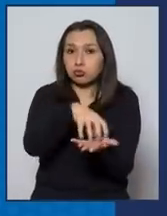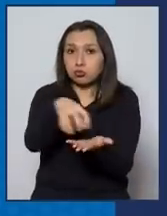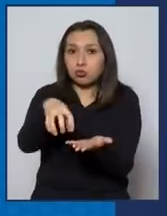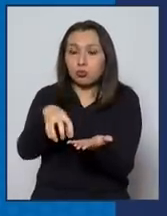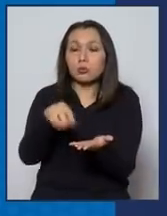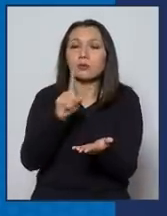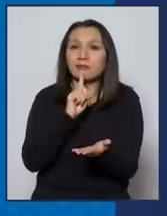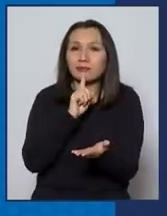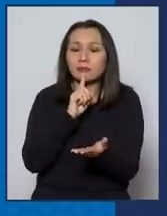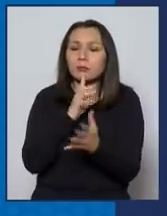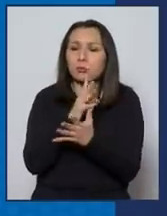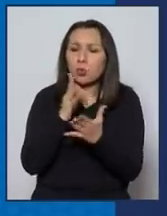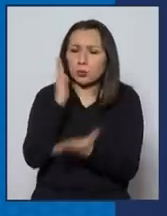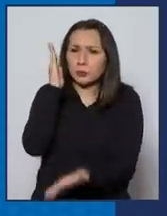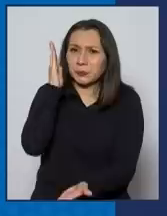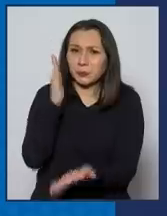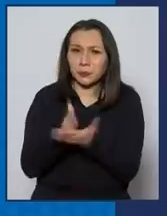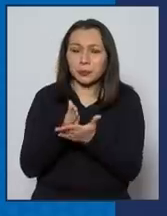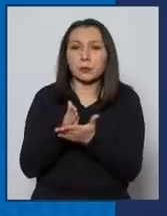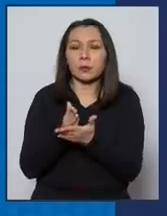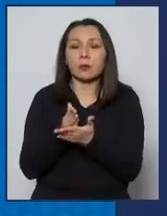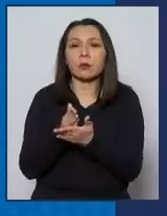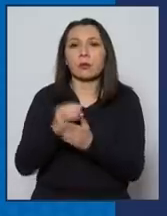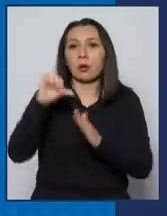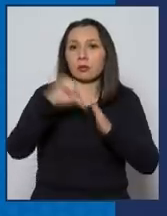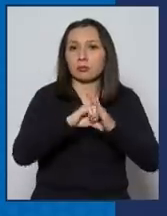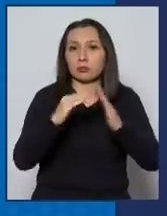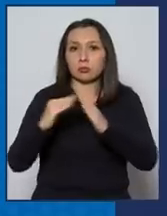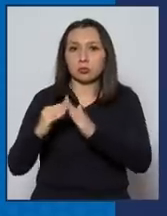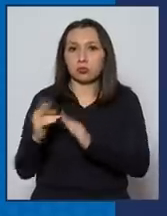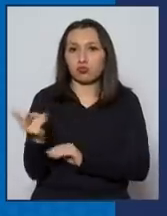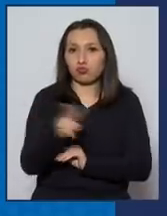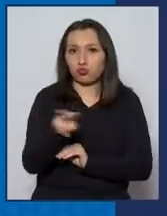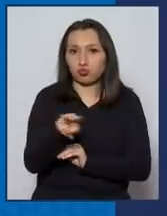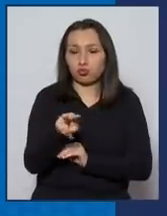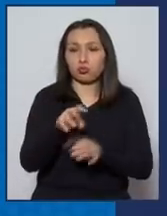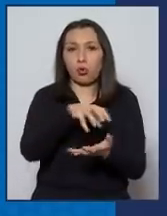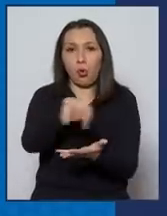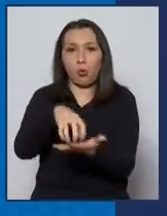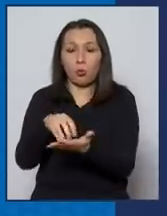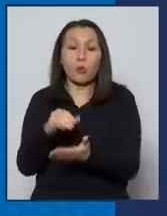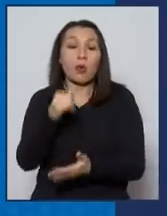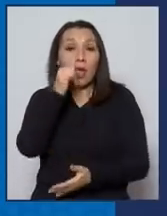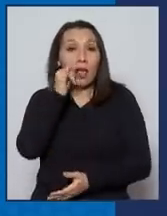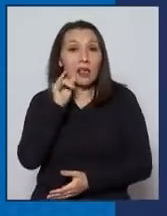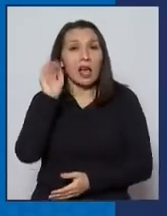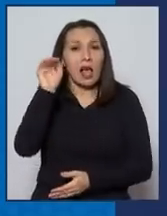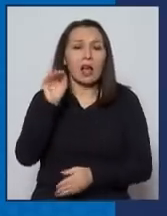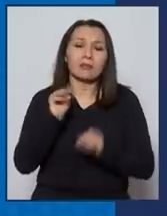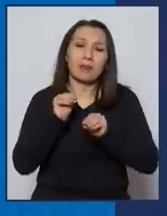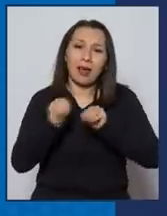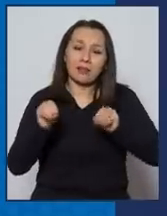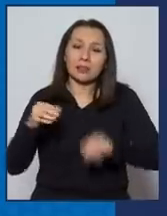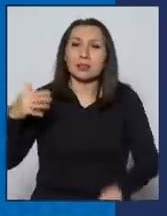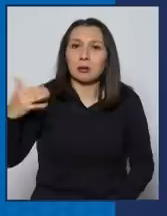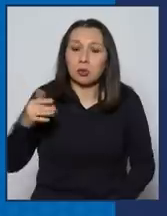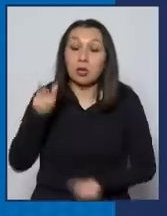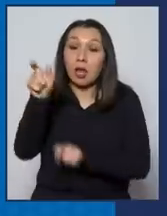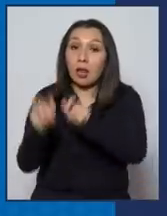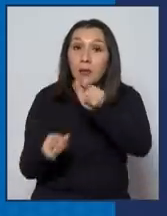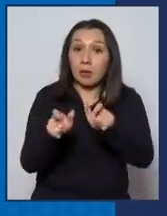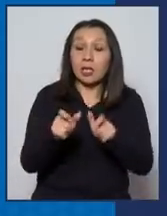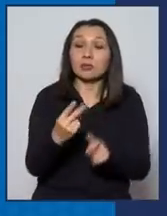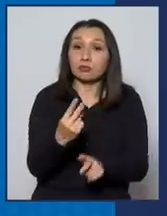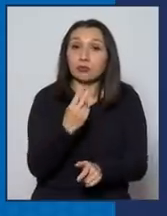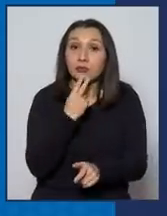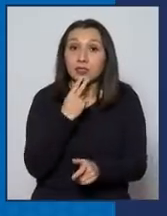también tenemos medidas muy estrictas como cuarentena en ambas comunas. Por lo tanto, hacemos un llamado muy importante a las personas que